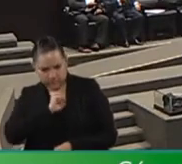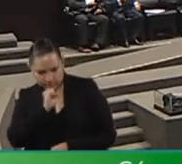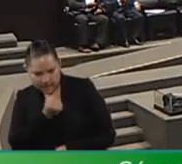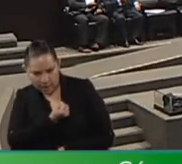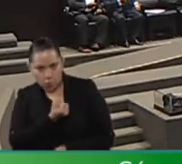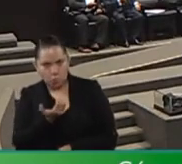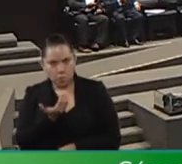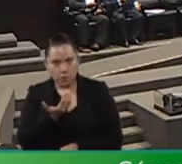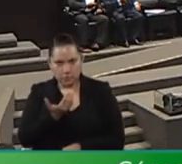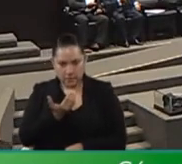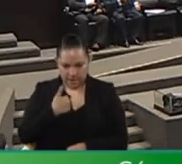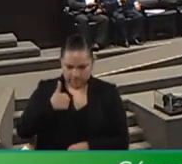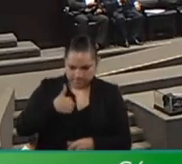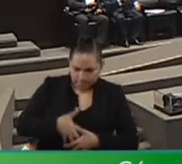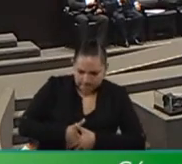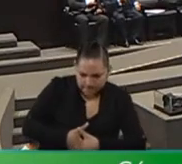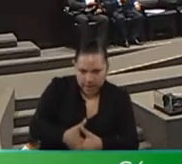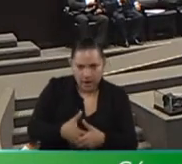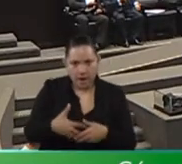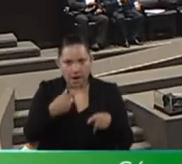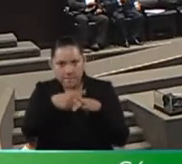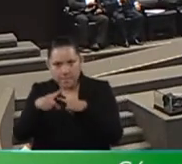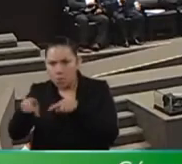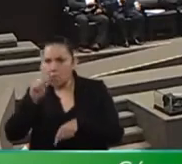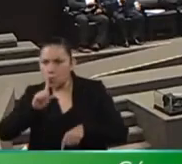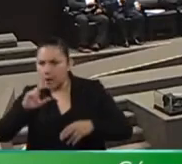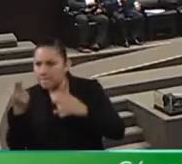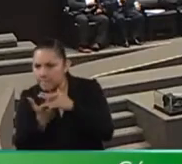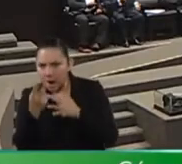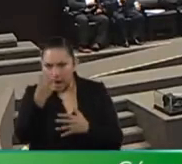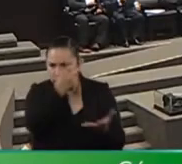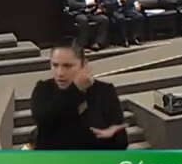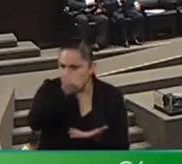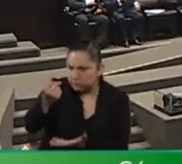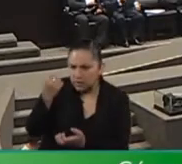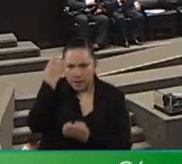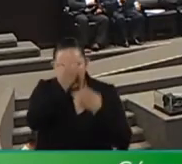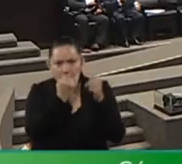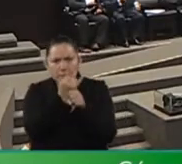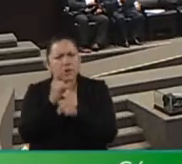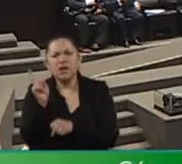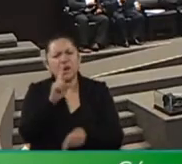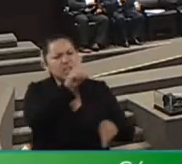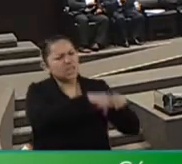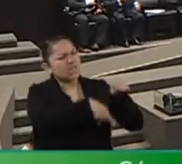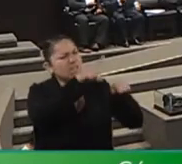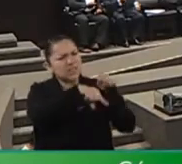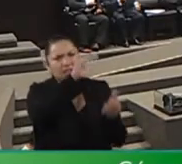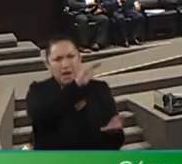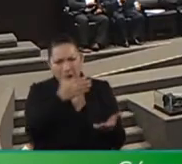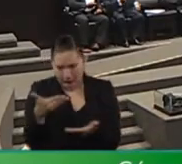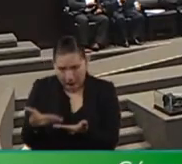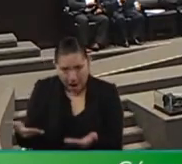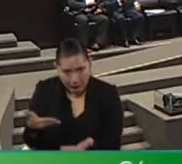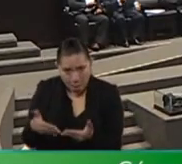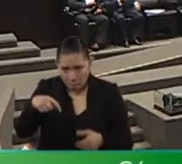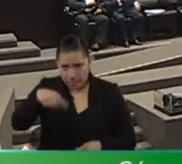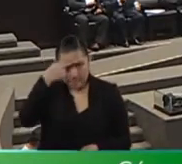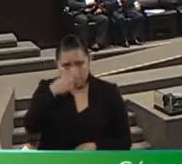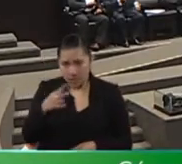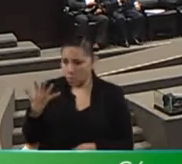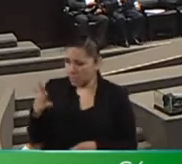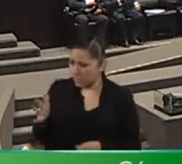sexual y feminicidio sigue elevado. Cada día son asesinadas un promedio de 9 mujeres en este